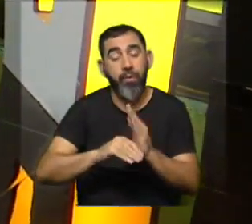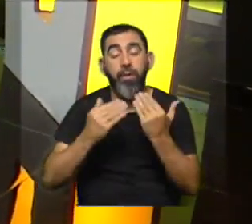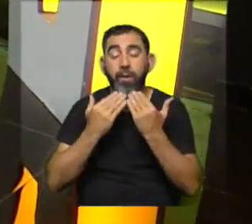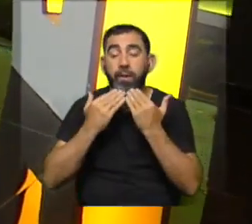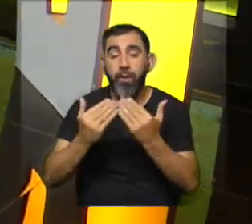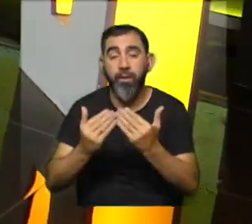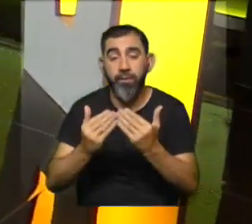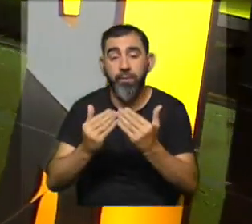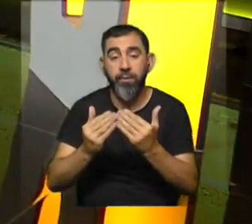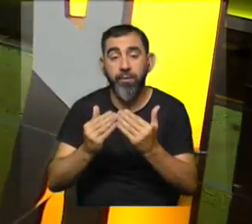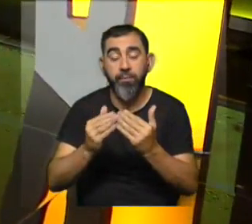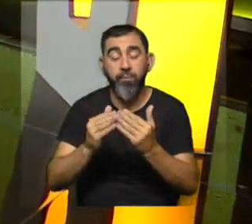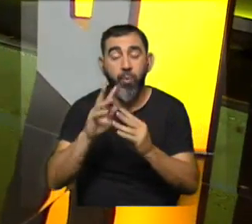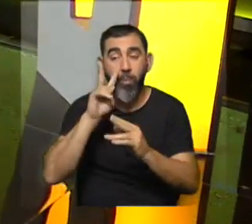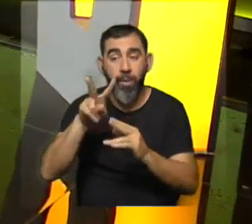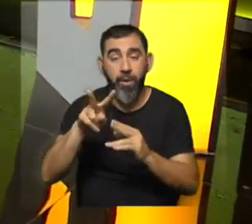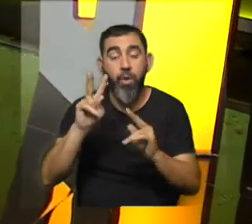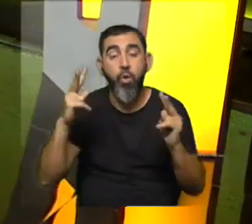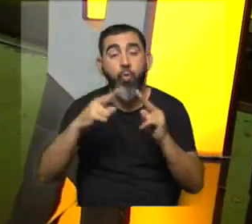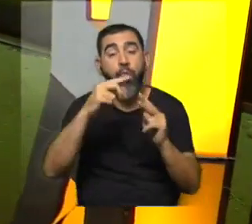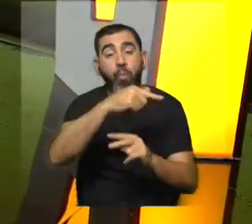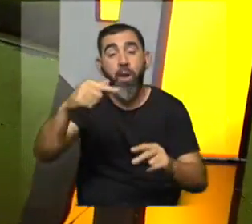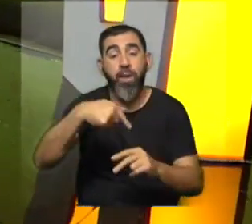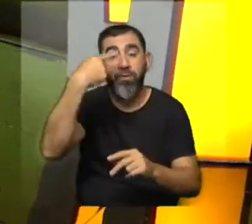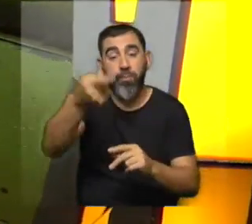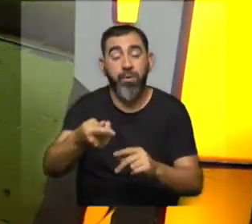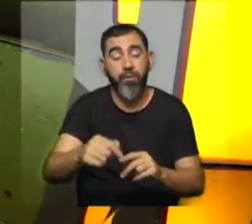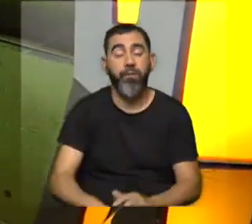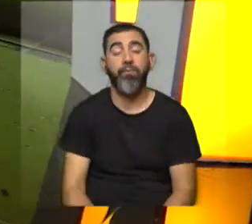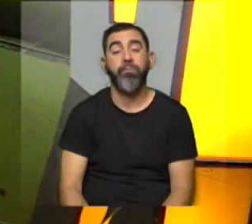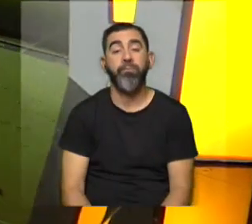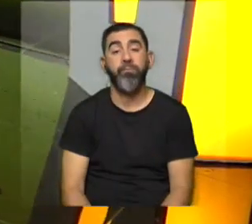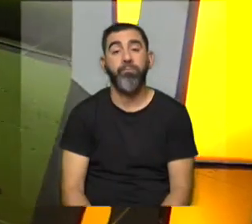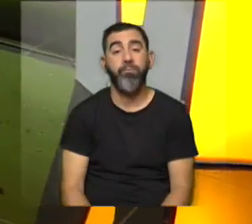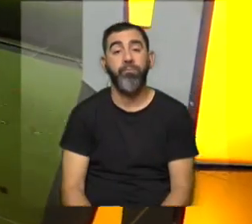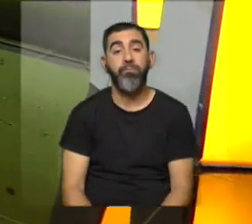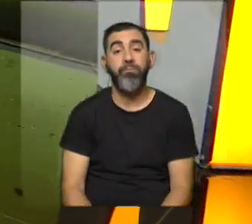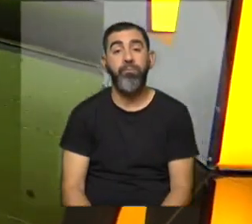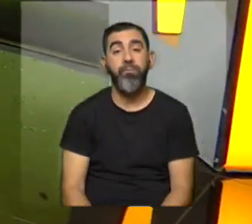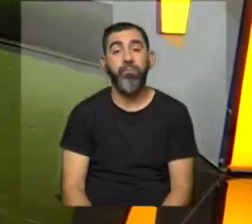agradecimiento enorme por acompañarnos y nos vemos aquí en TV Ciudad la semana que viene.